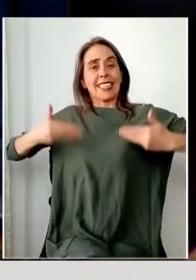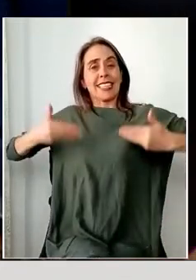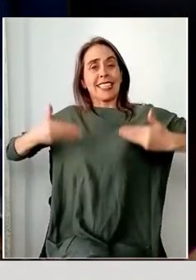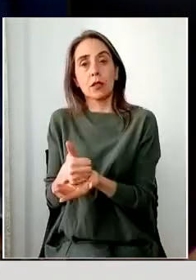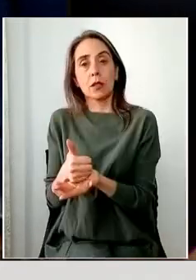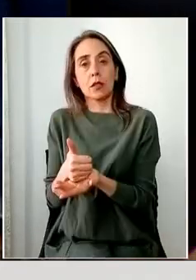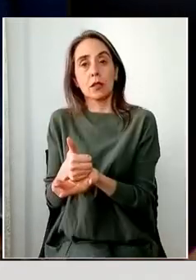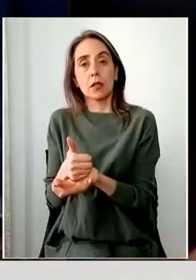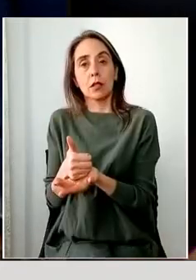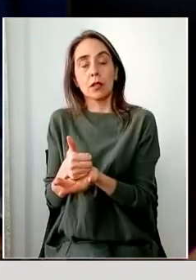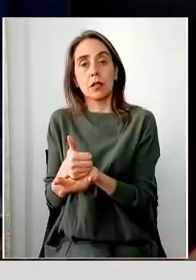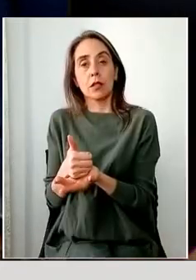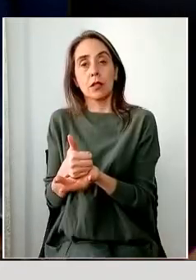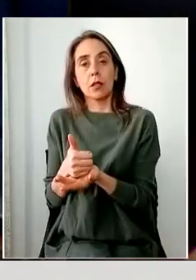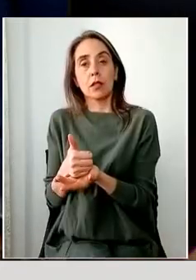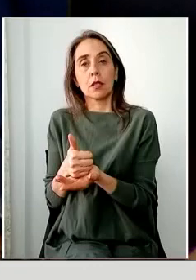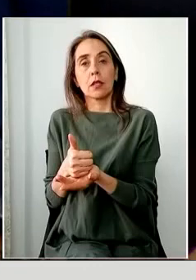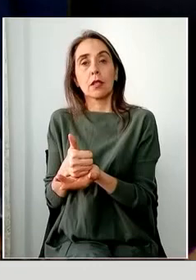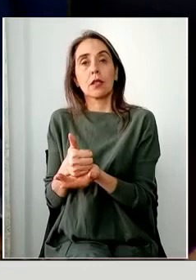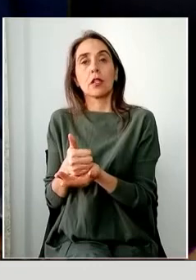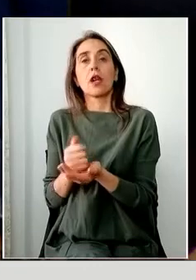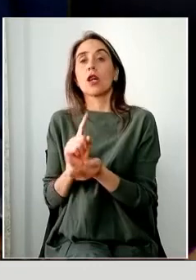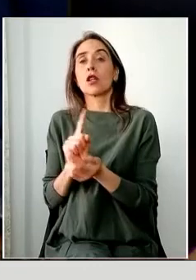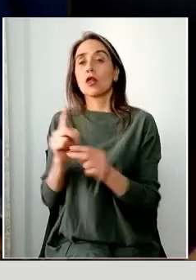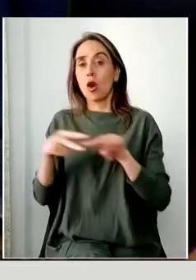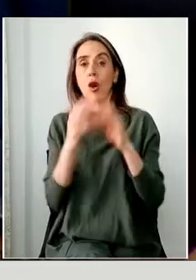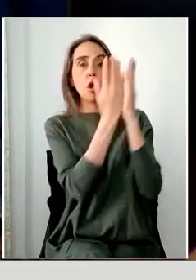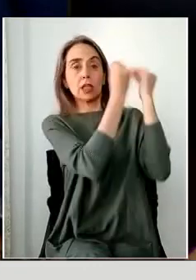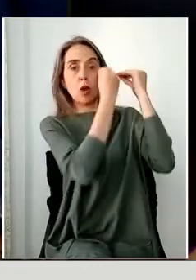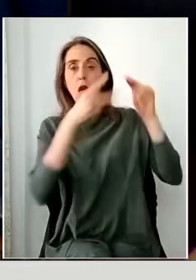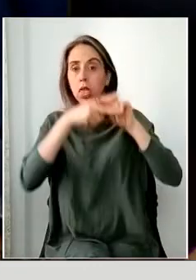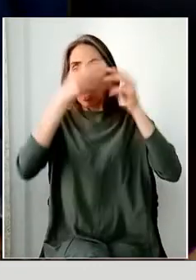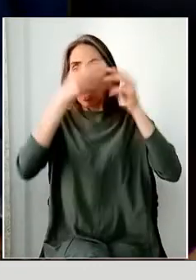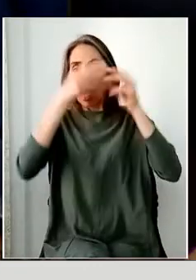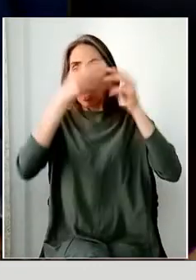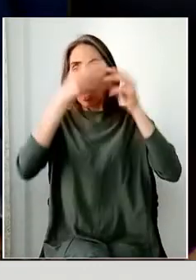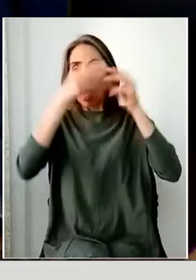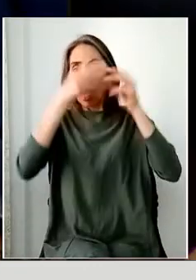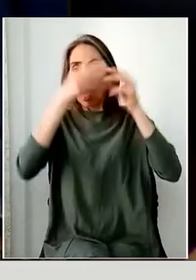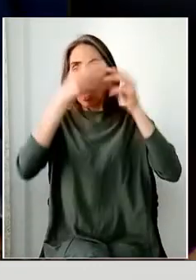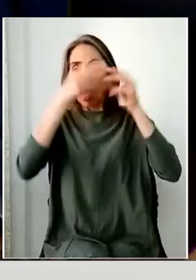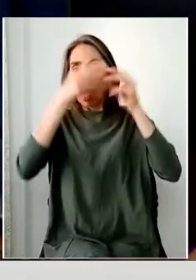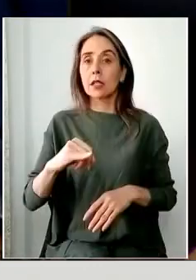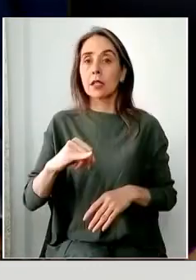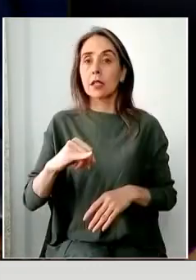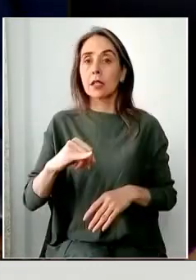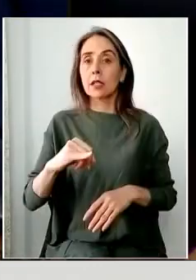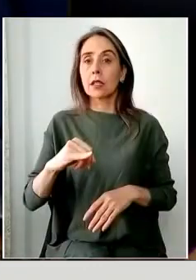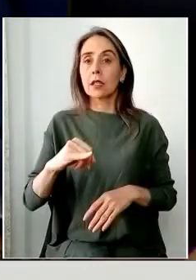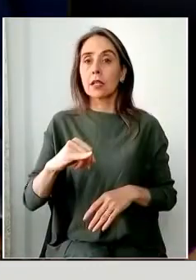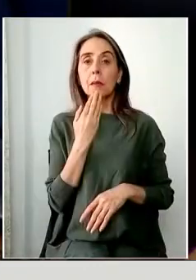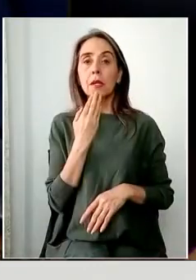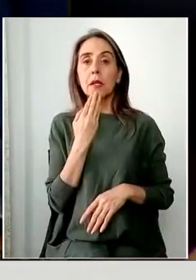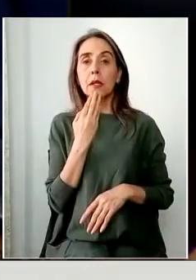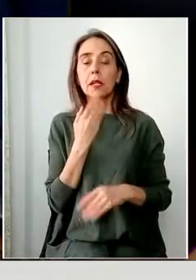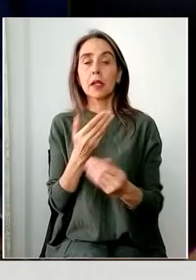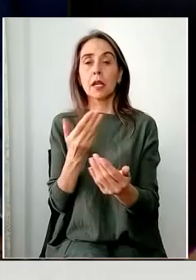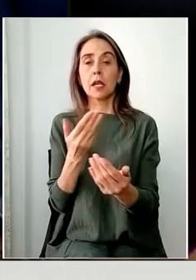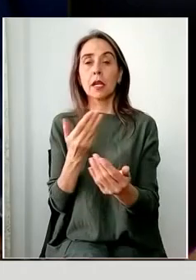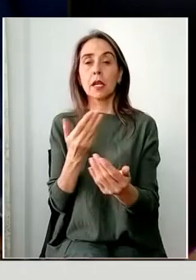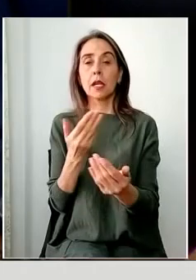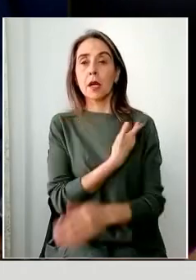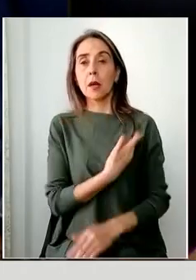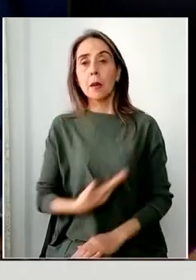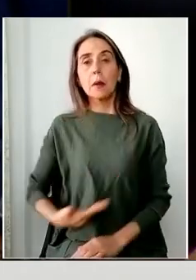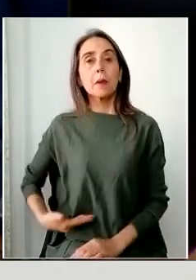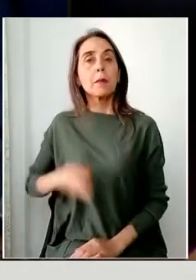a ayudarlos con temas de educación, sino que también quiero aprovechar, presidenta, de solicitar y recordarle a los puertomontinos que